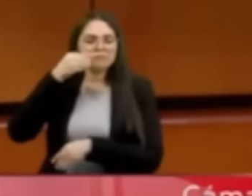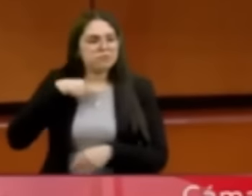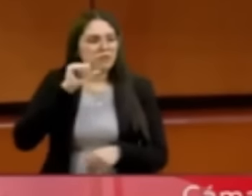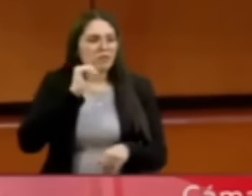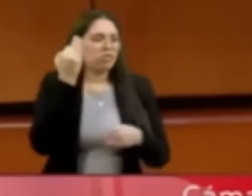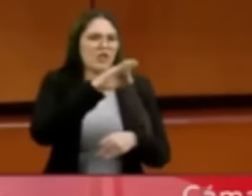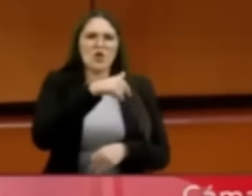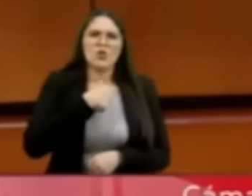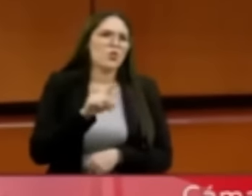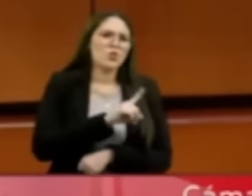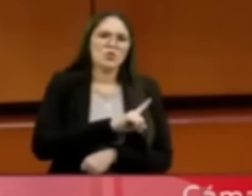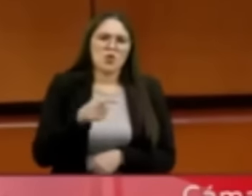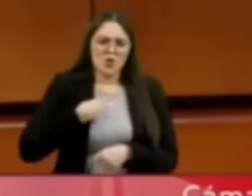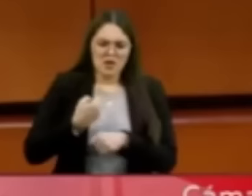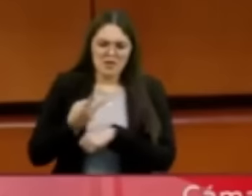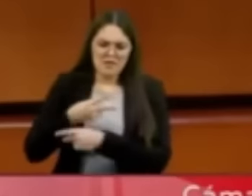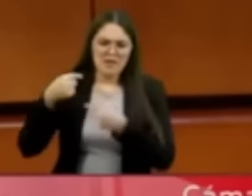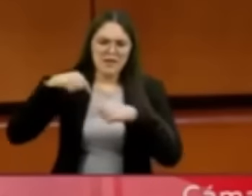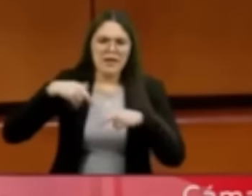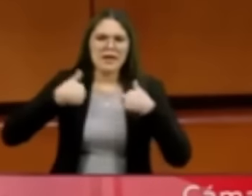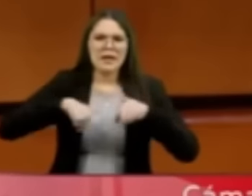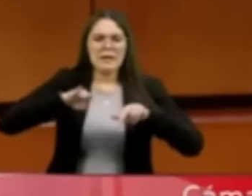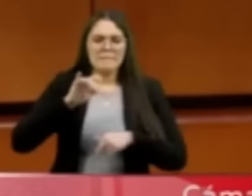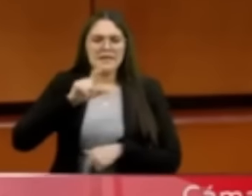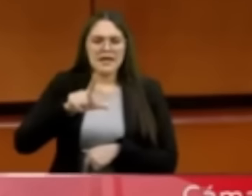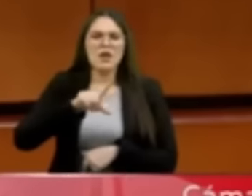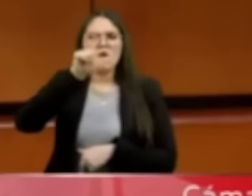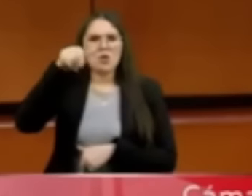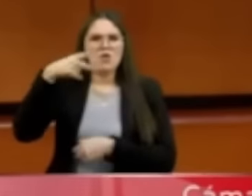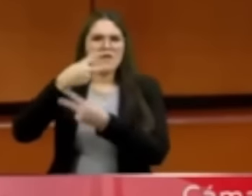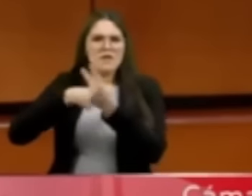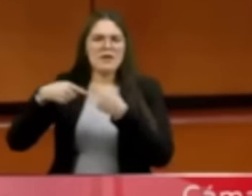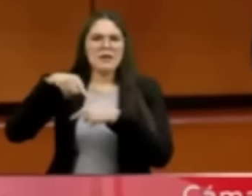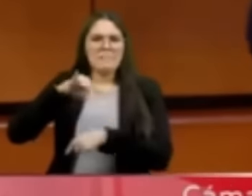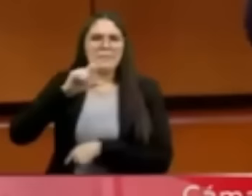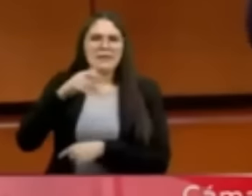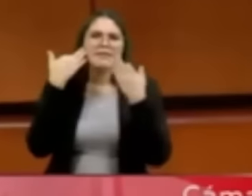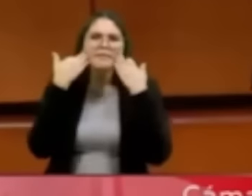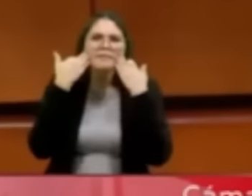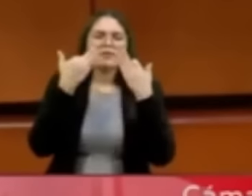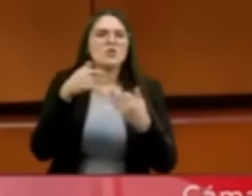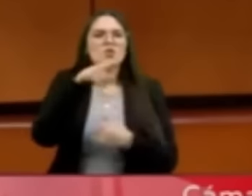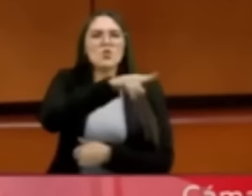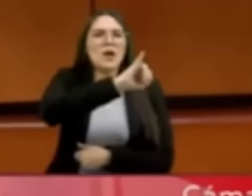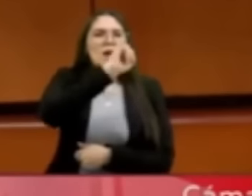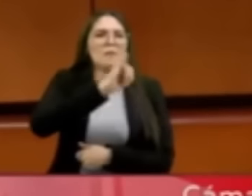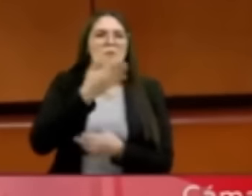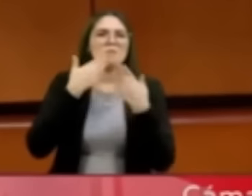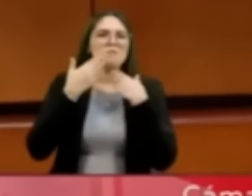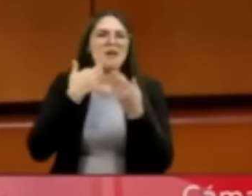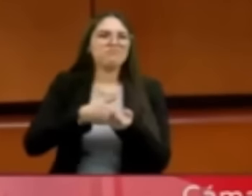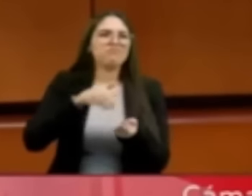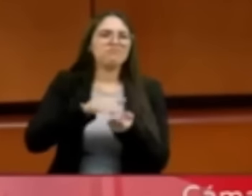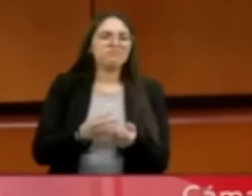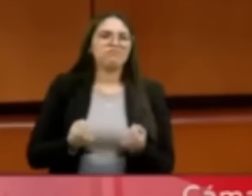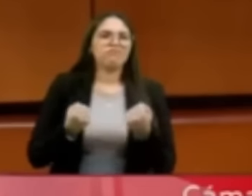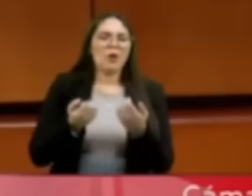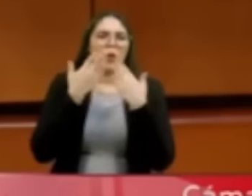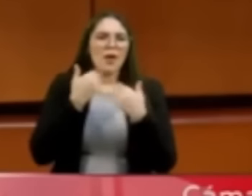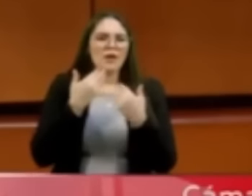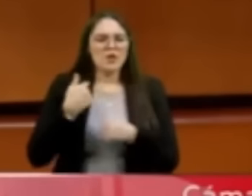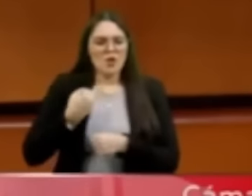aquí representando a Miguel. Y Miguel va a venir y les va a dar una muestra de valor. Valor que tú no has tenido, Marco. Estoy aquí y